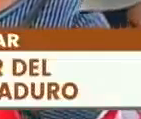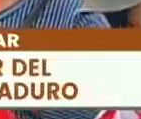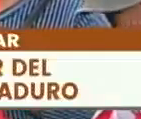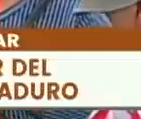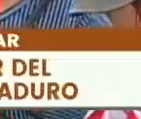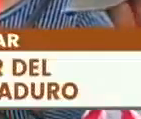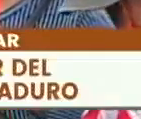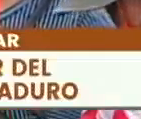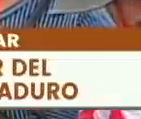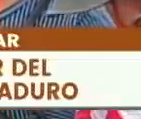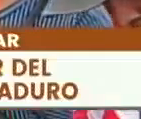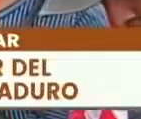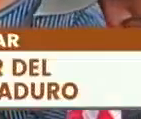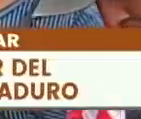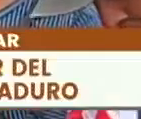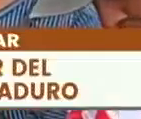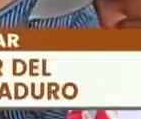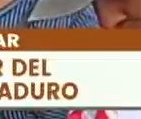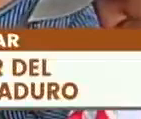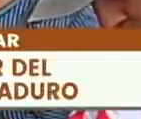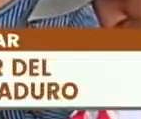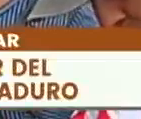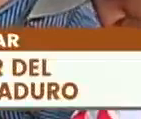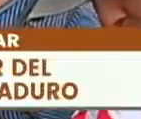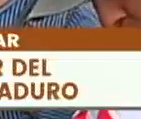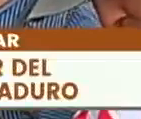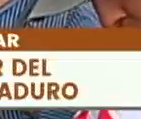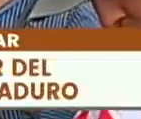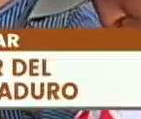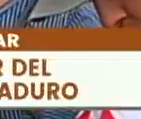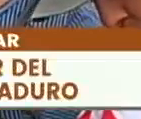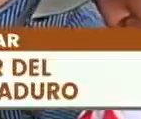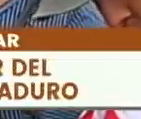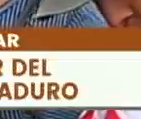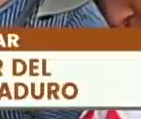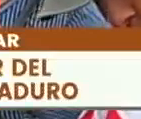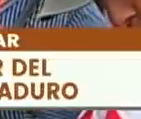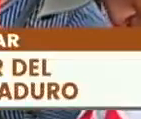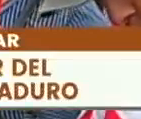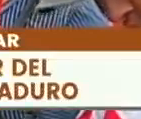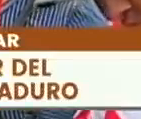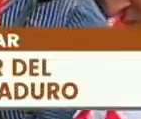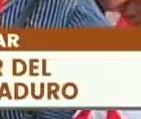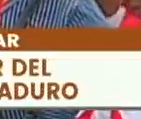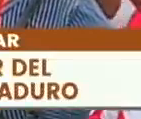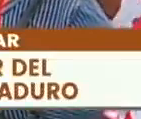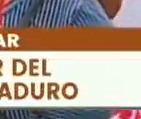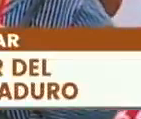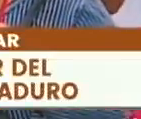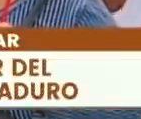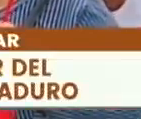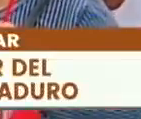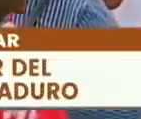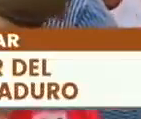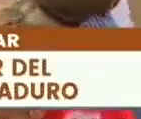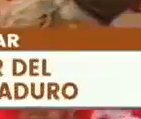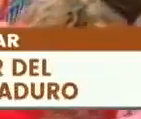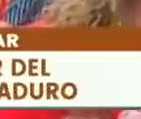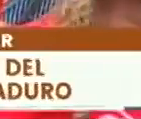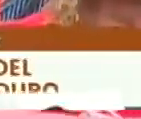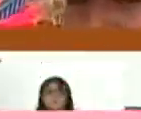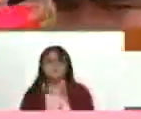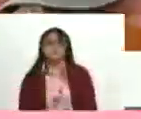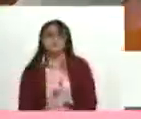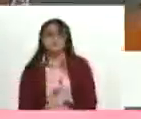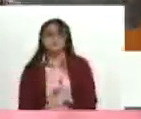un legado que fue el que nos dejó Bolívar y que nuestro comandante Hugo Chávez hizo pueblo, y aquí está el pueblo en